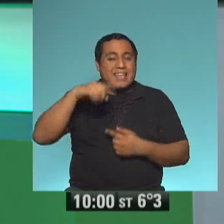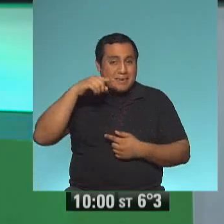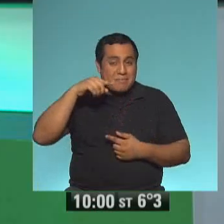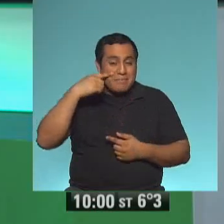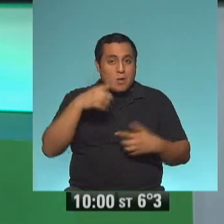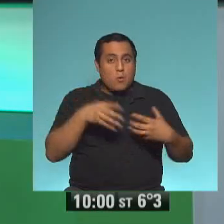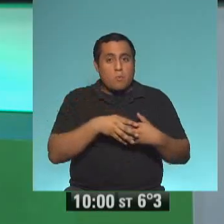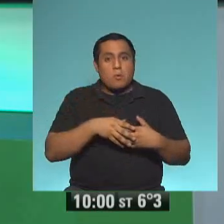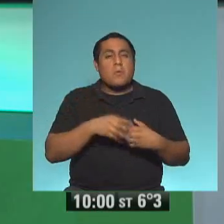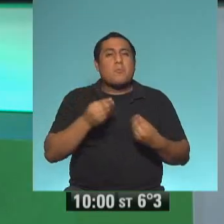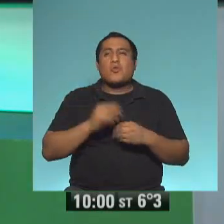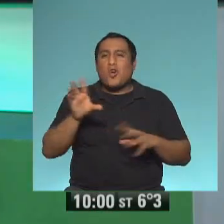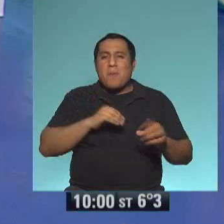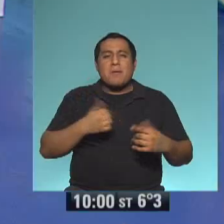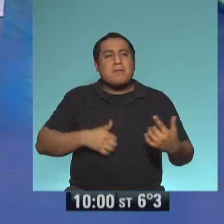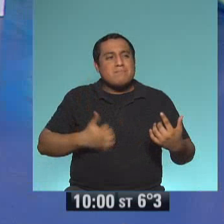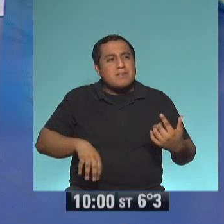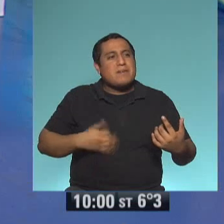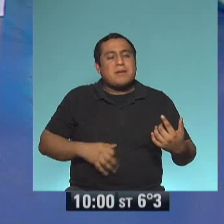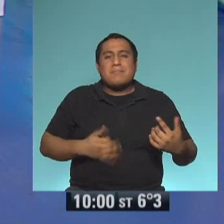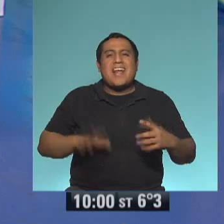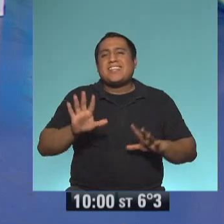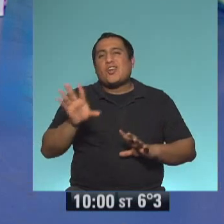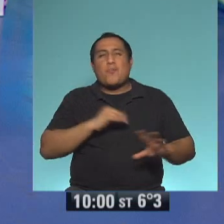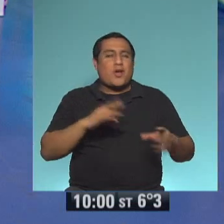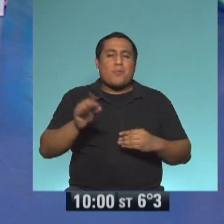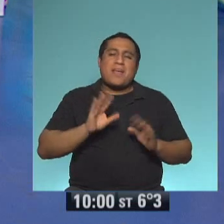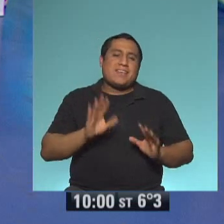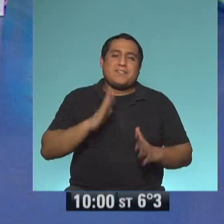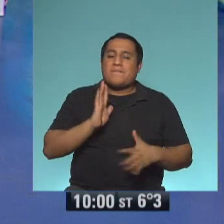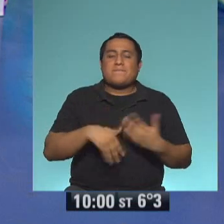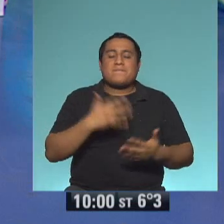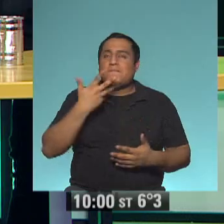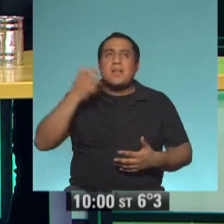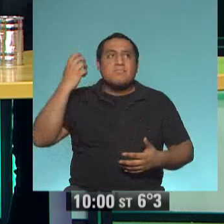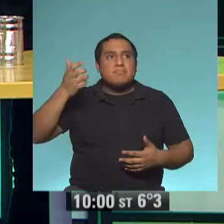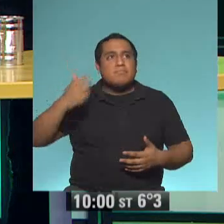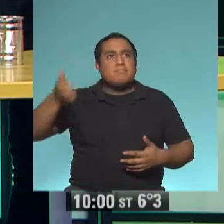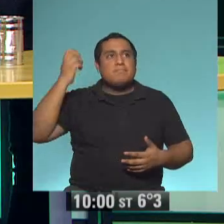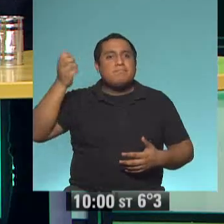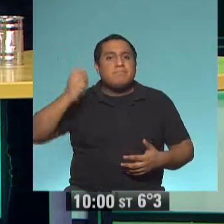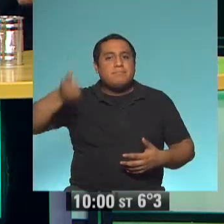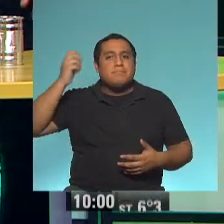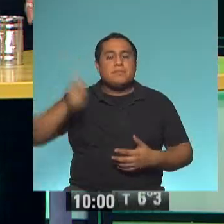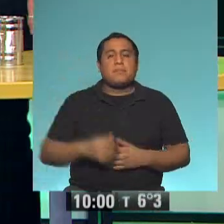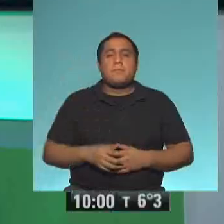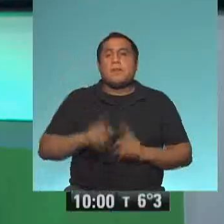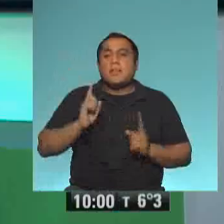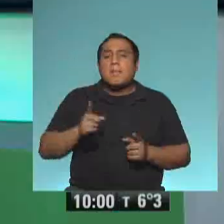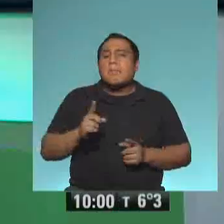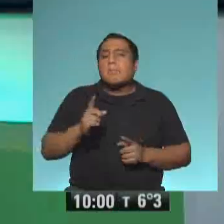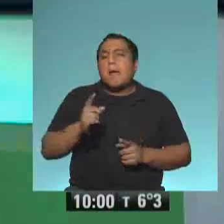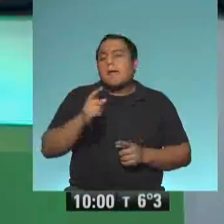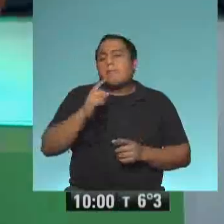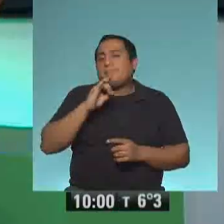esto, porque de alguna manera todo se va armando así, ¿no? Y que te dan ganas de jugar ya. Exactamente. Ya agarraste la maraca. Y... Exactamente. Y importantísimo que se las personalicen.